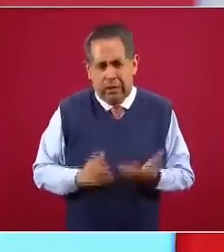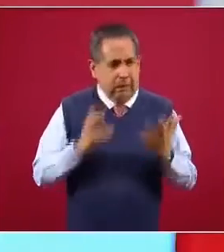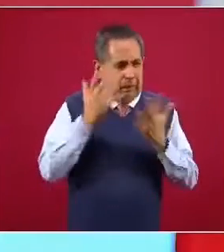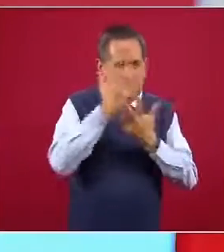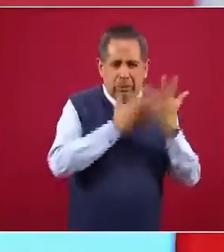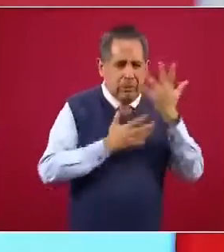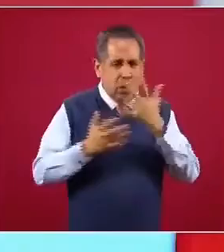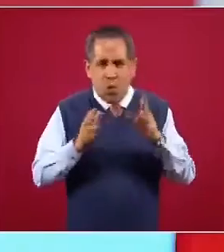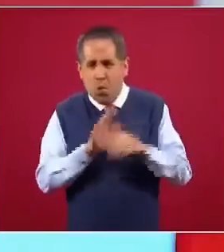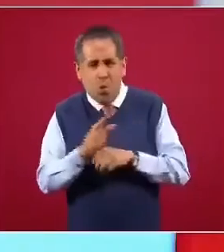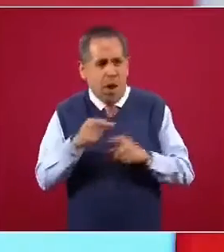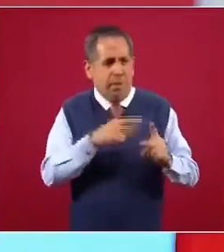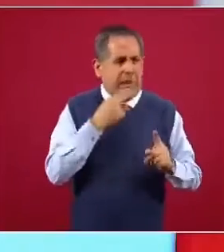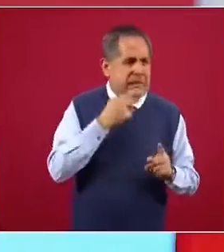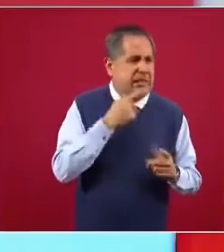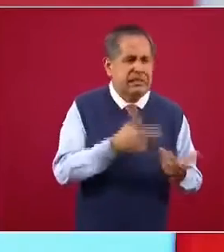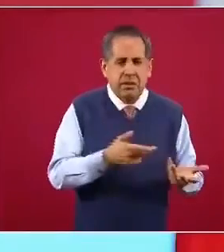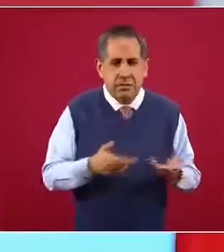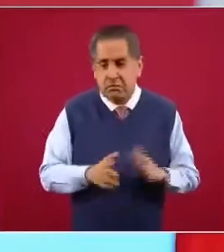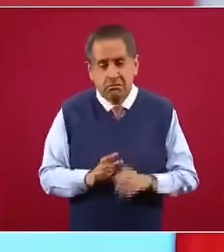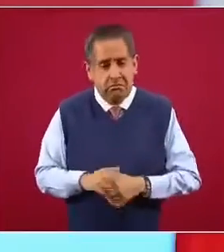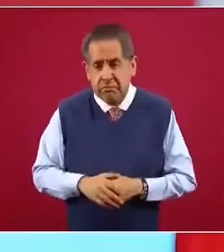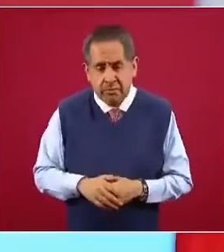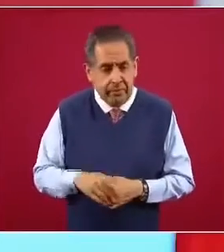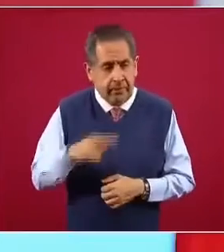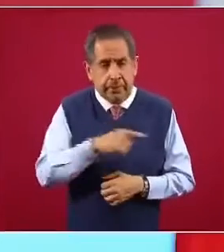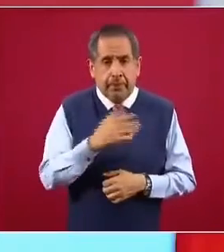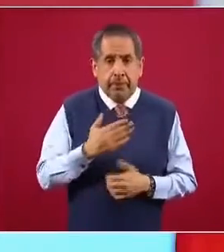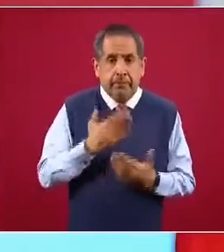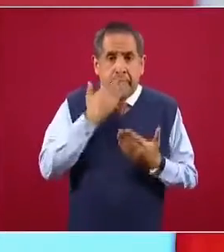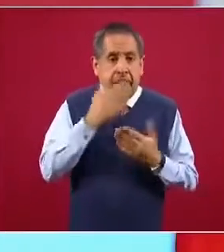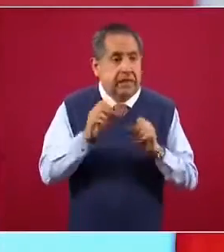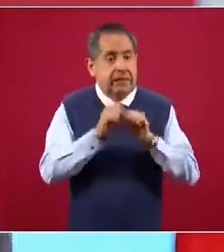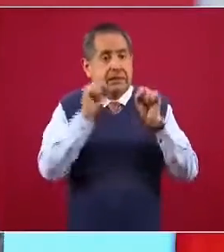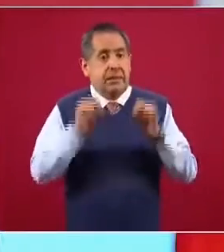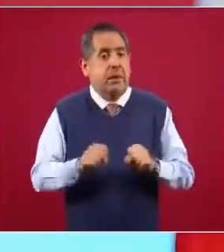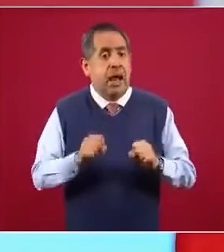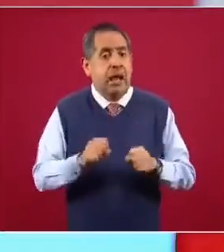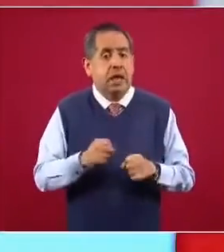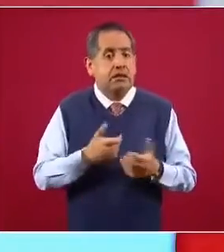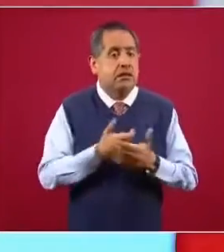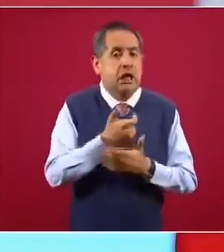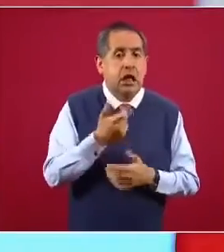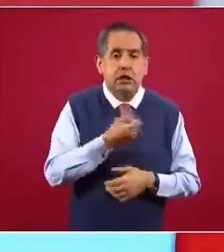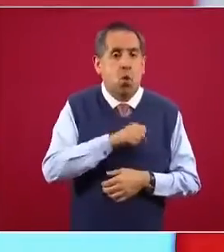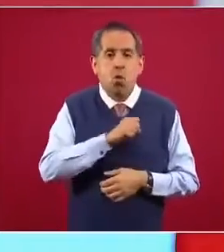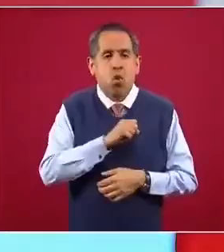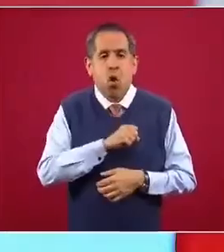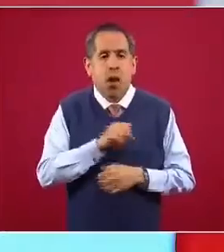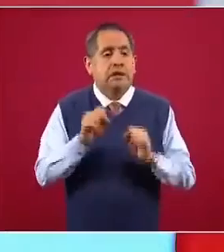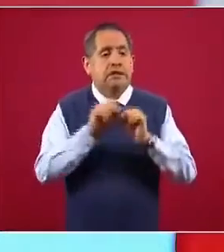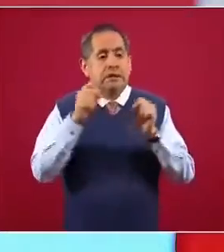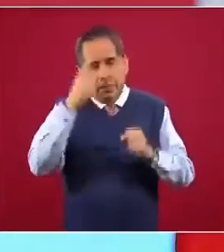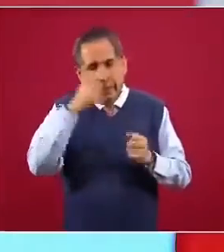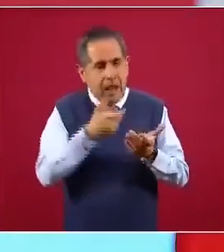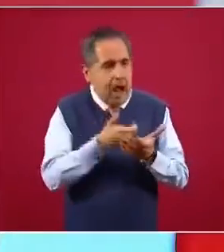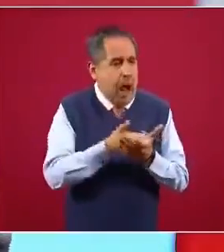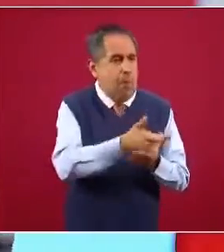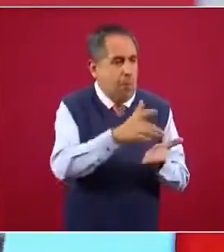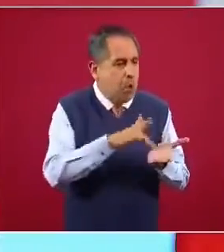confusión sobre cuál era su utilidad, no era un sistema de salud, era un sistema de financiamiento para